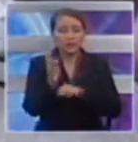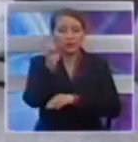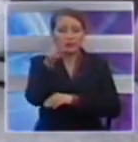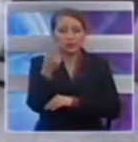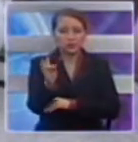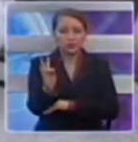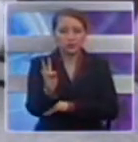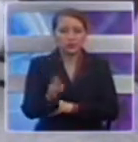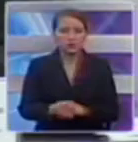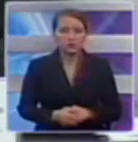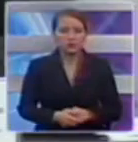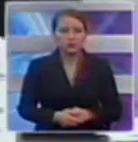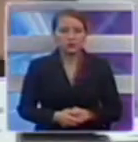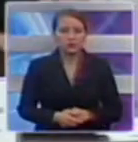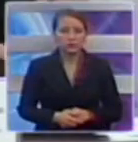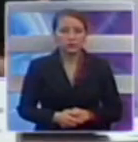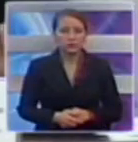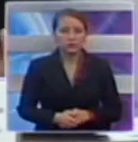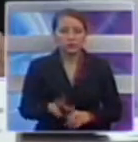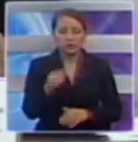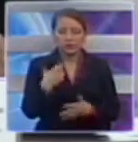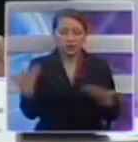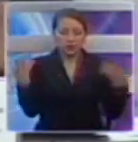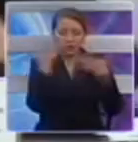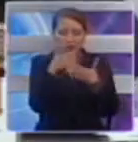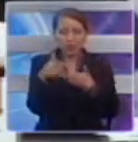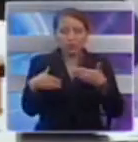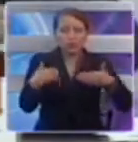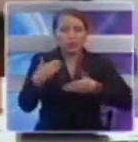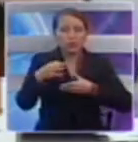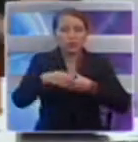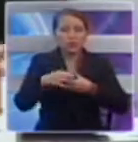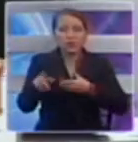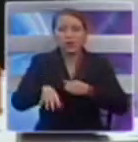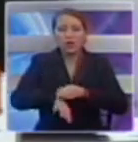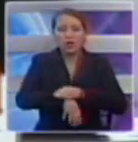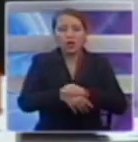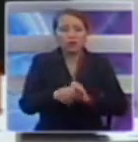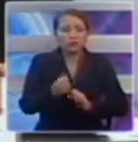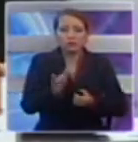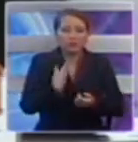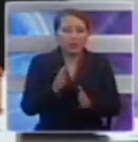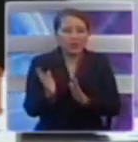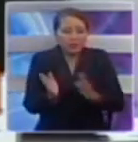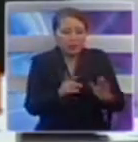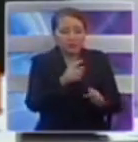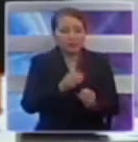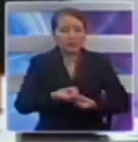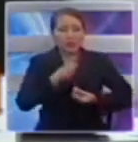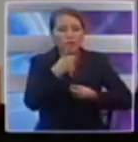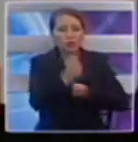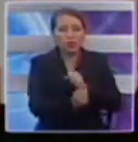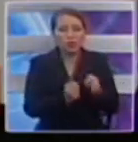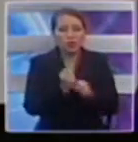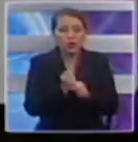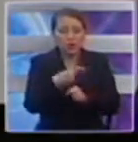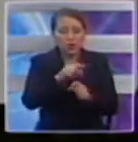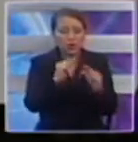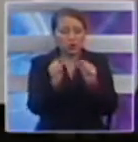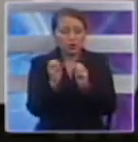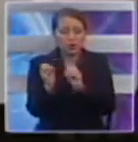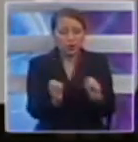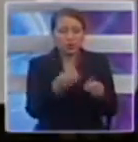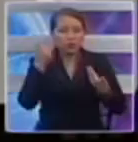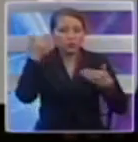de 2017. No hay que confundir con el proceso electoral, esto es un fondo partidario anual que se da a las organizaciones políticas. Así se